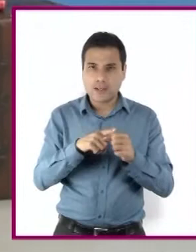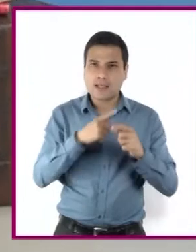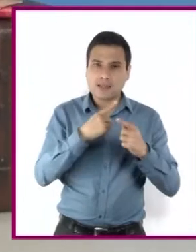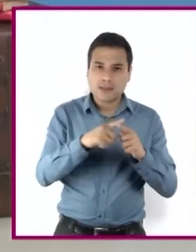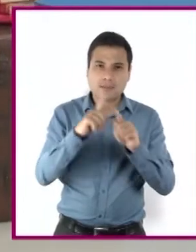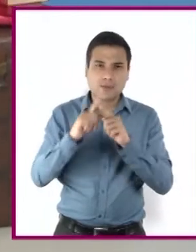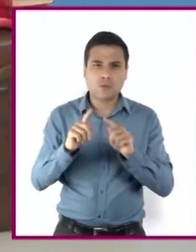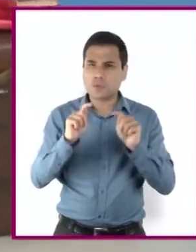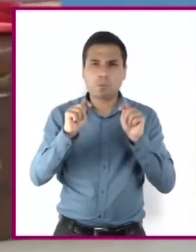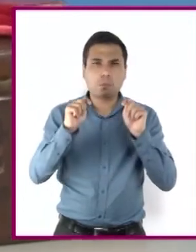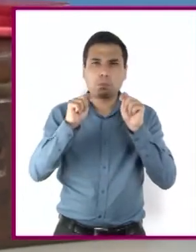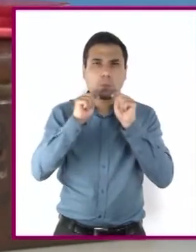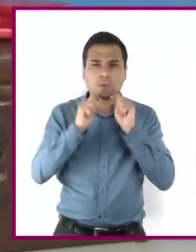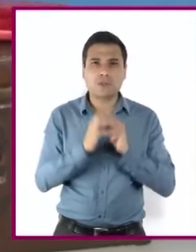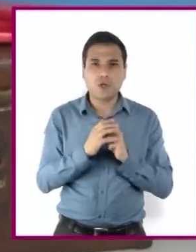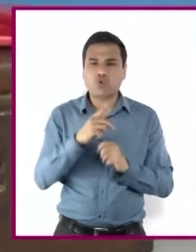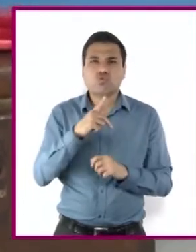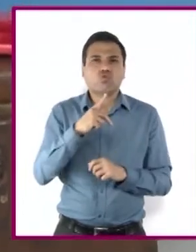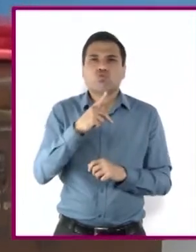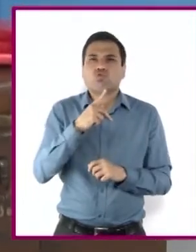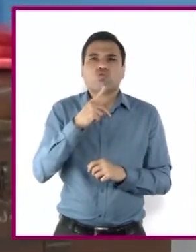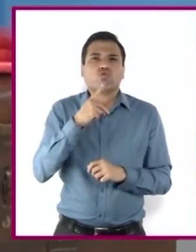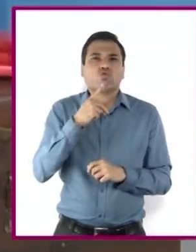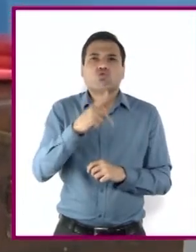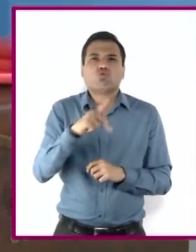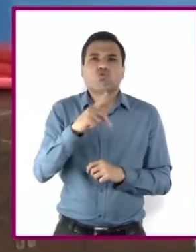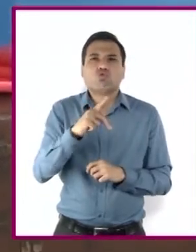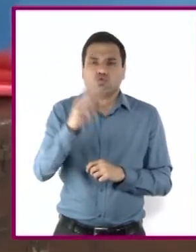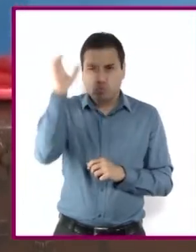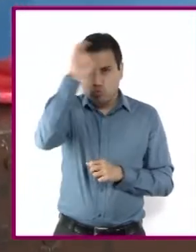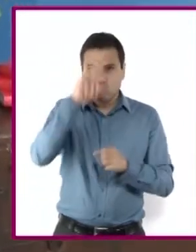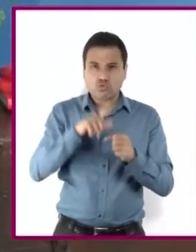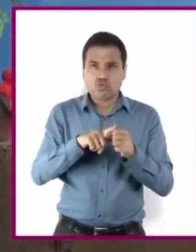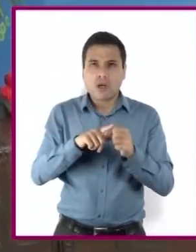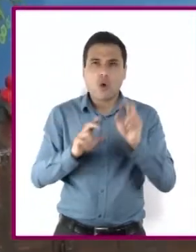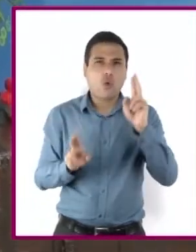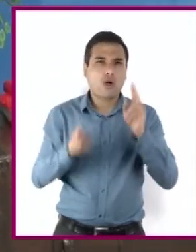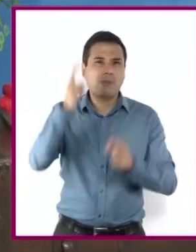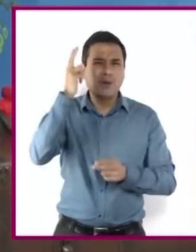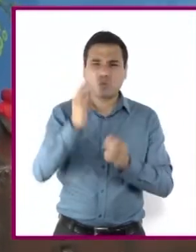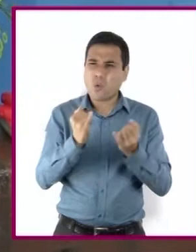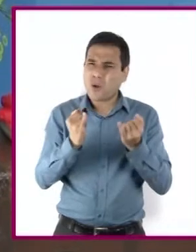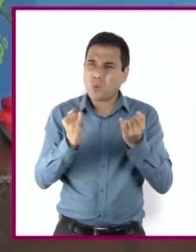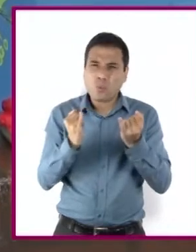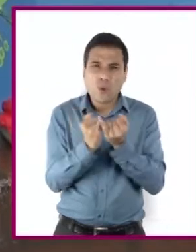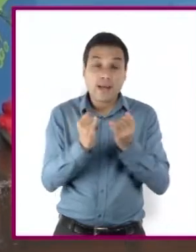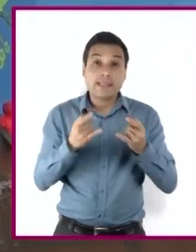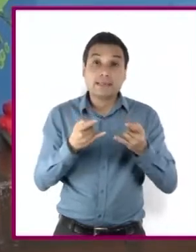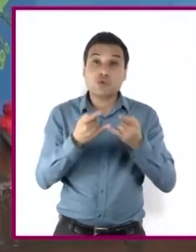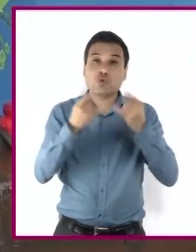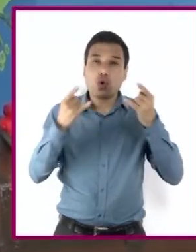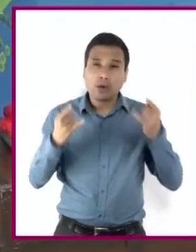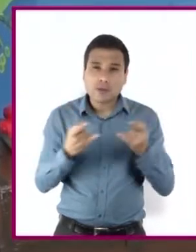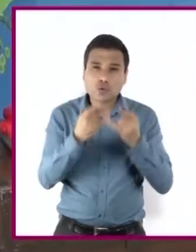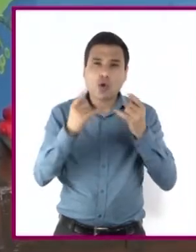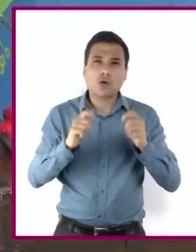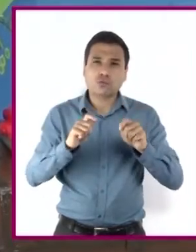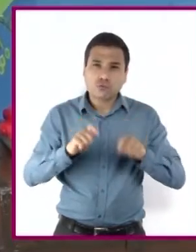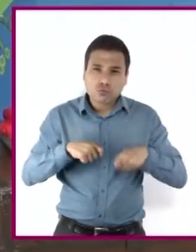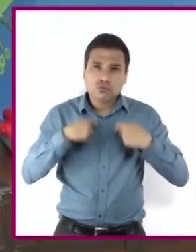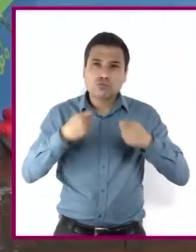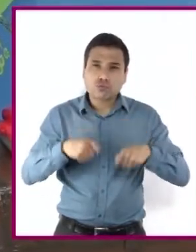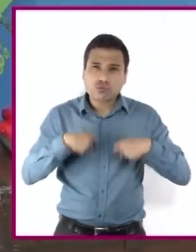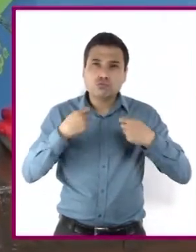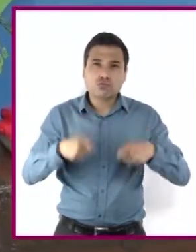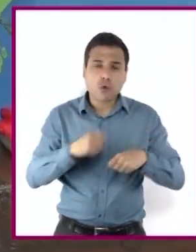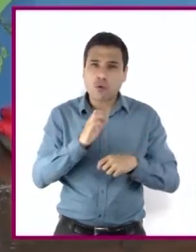compartieron una visión del mundo, la cual era enseñada a través de mitos y leyendas transmitidas de forma oral